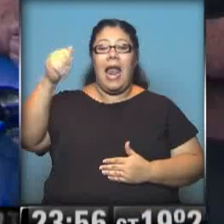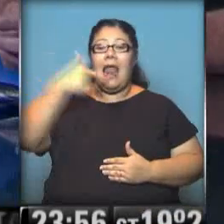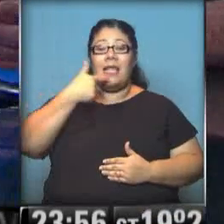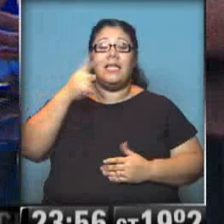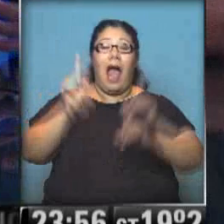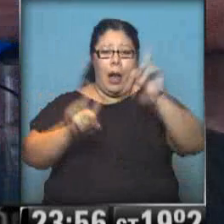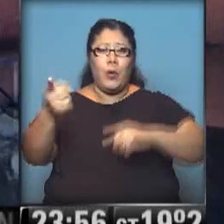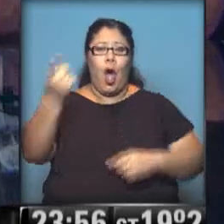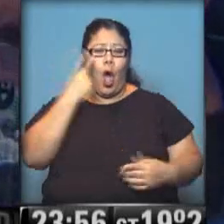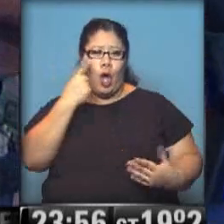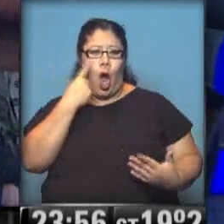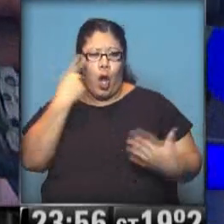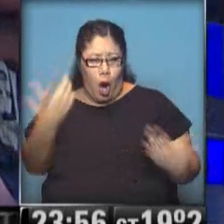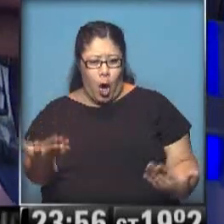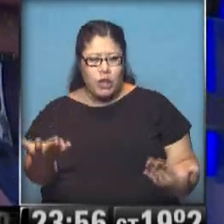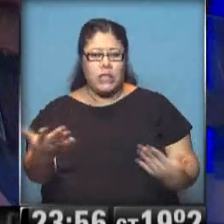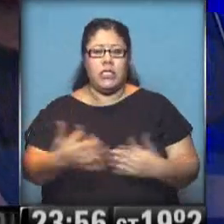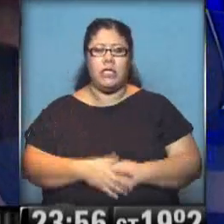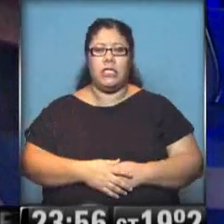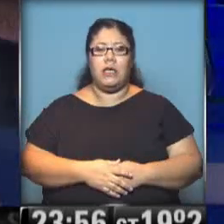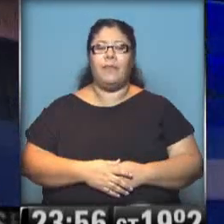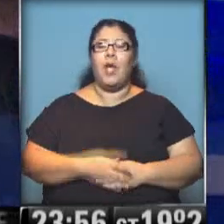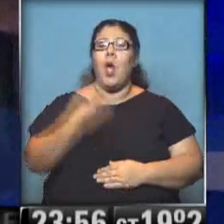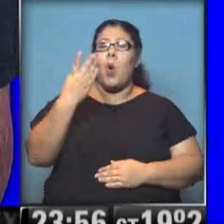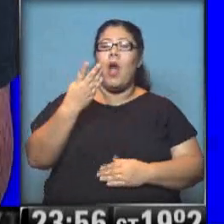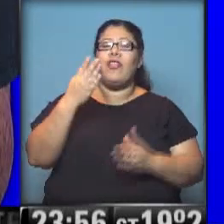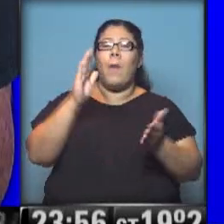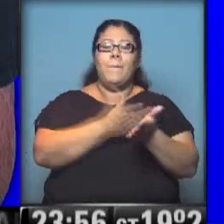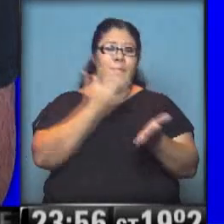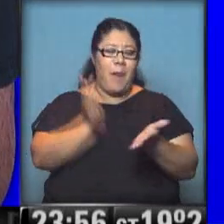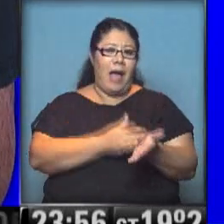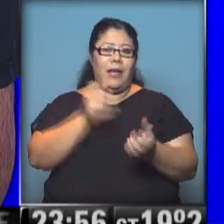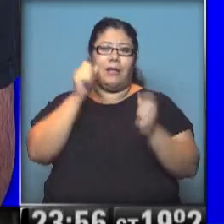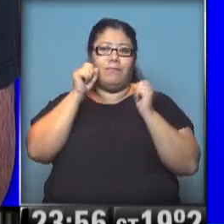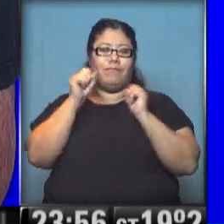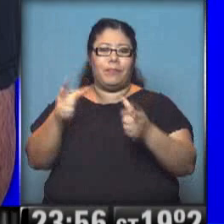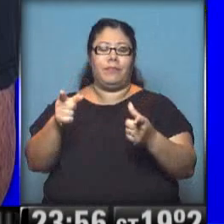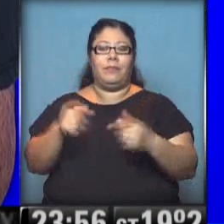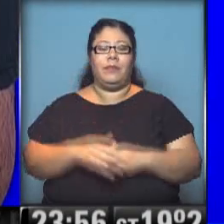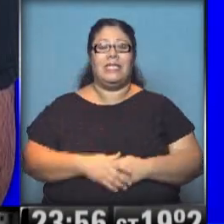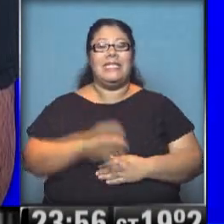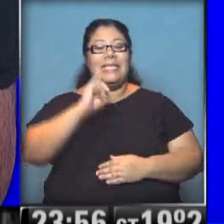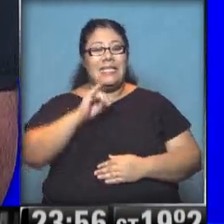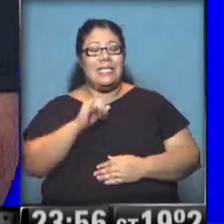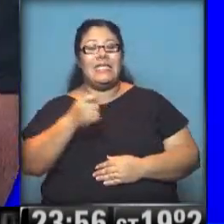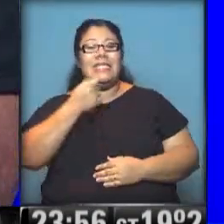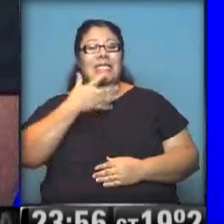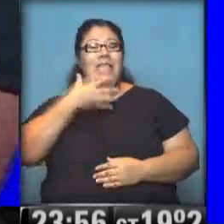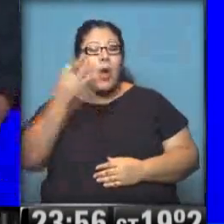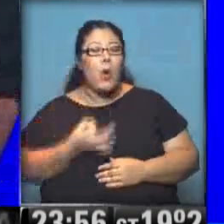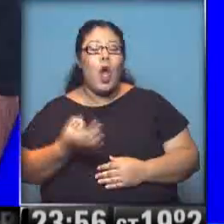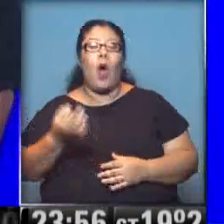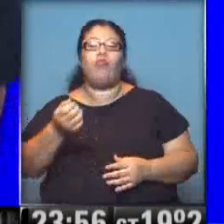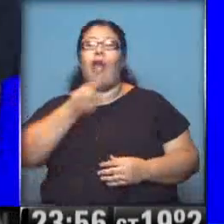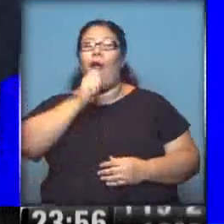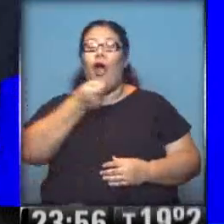conocen, ha sido tapa del suplemento Radar. Le dedicaron 4 páginas a la... Seguramente una nota que se habría caído. Sí. Un comodín, a veces uno